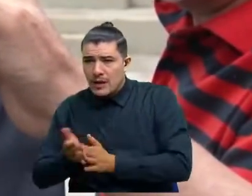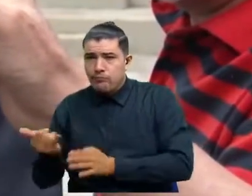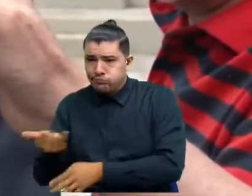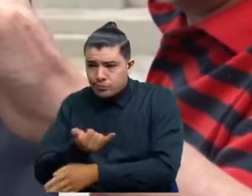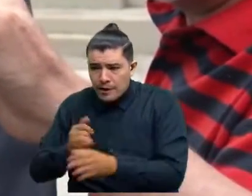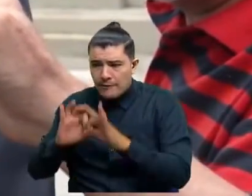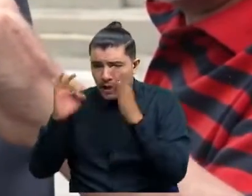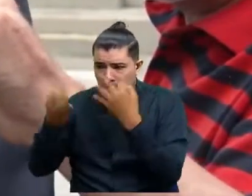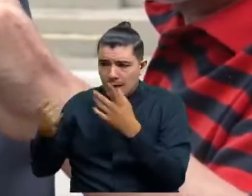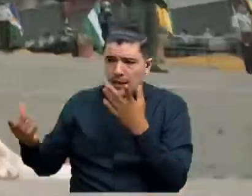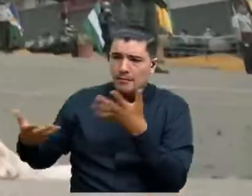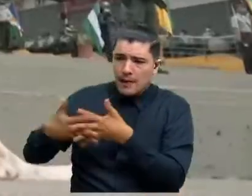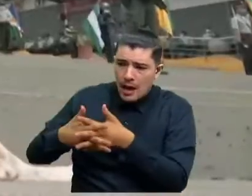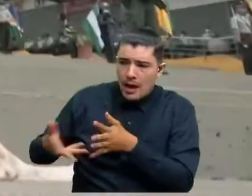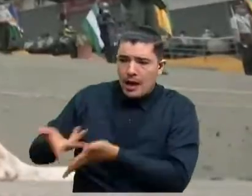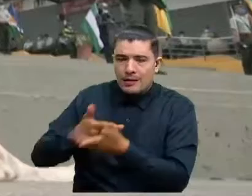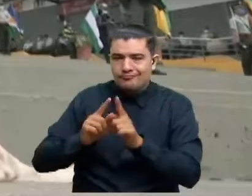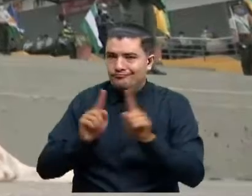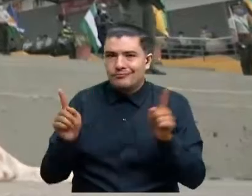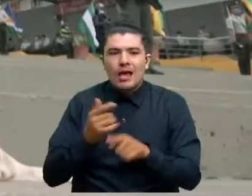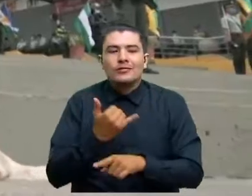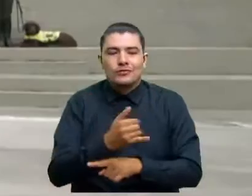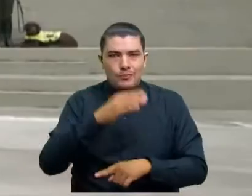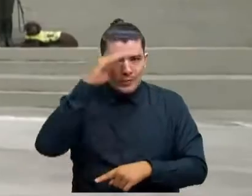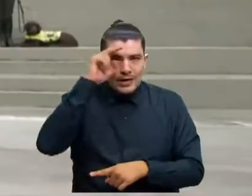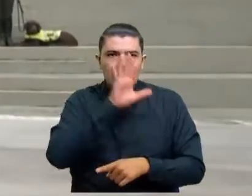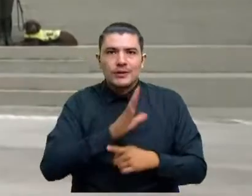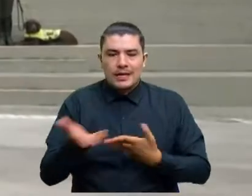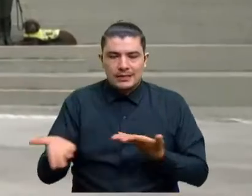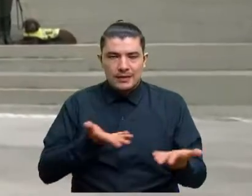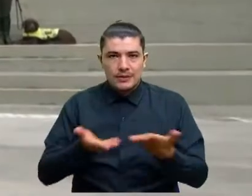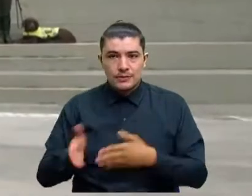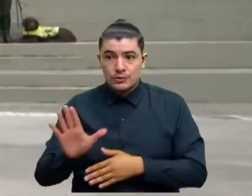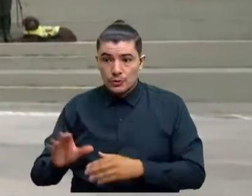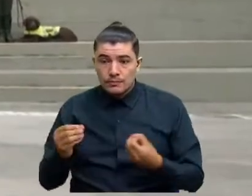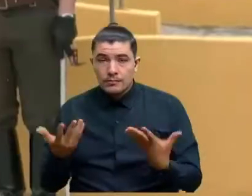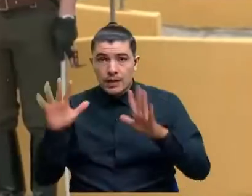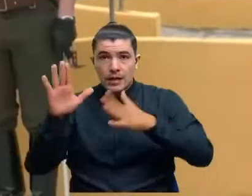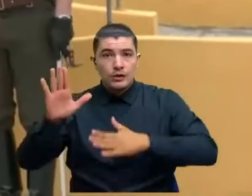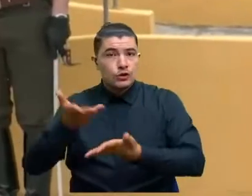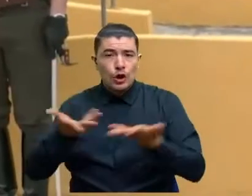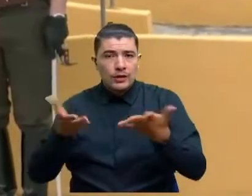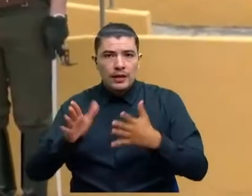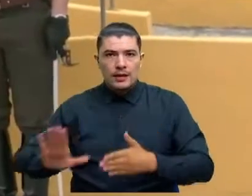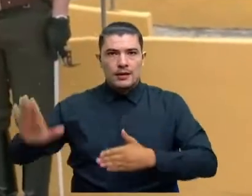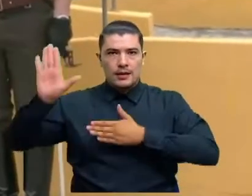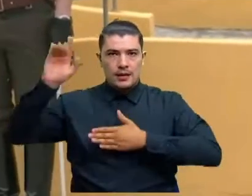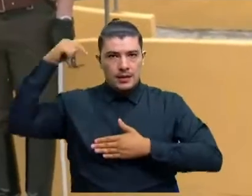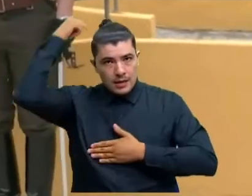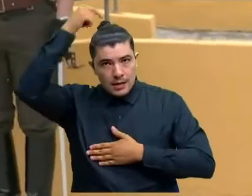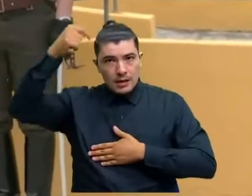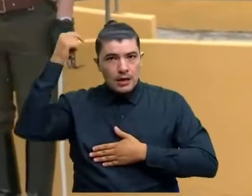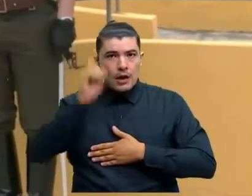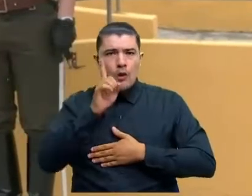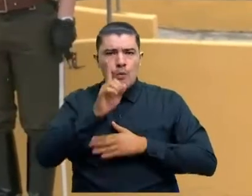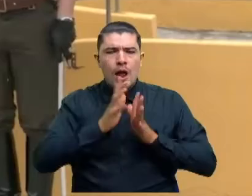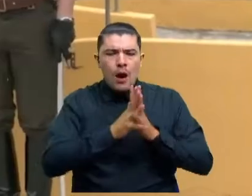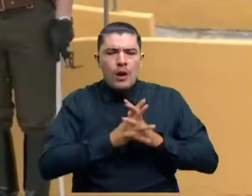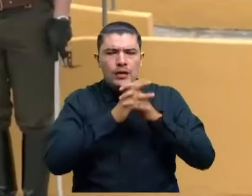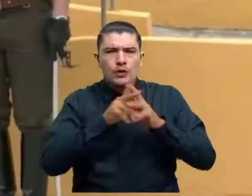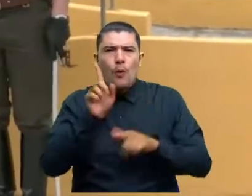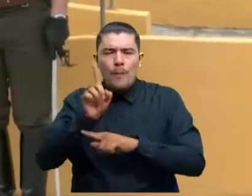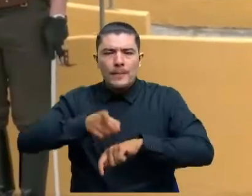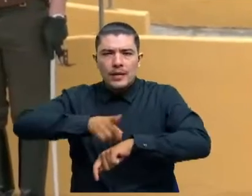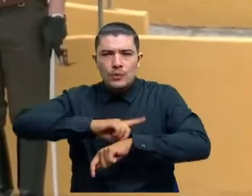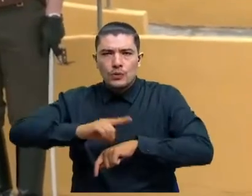en el servicio el evento que se desarrolló en el cerro del santísimo culminó con una oración y un minuto de silencio en honor a los